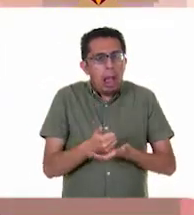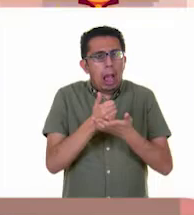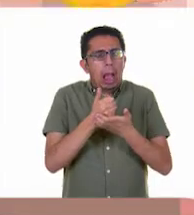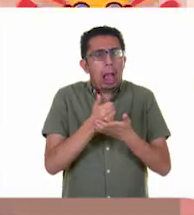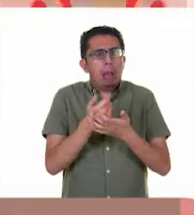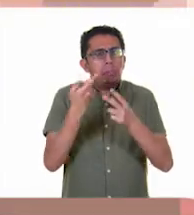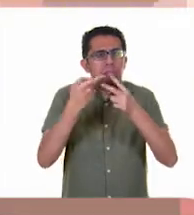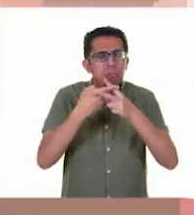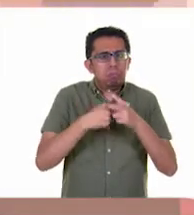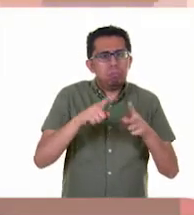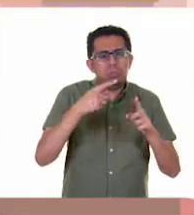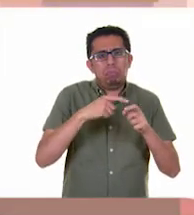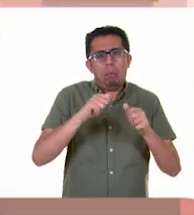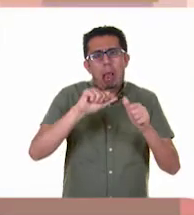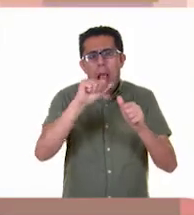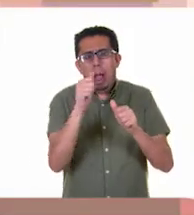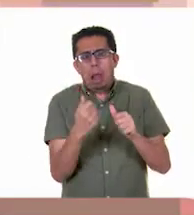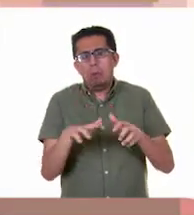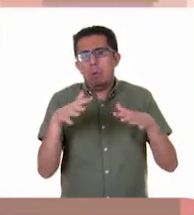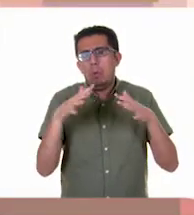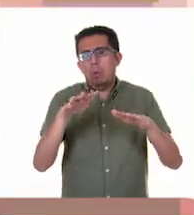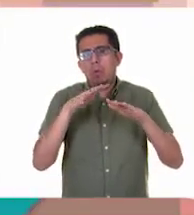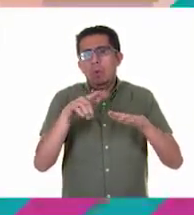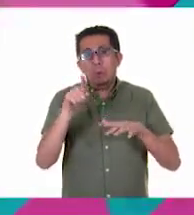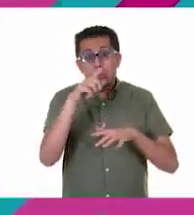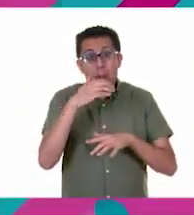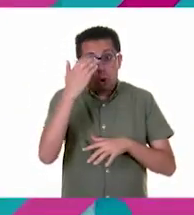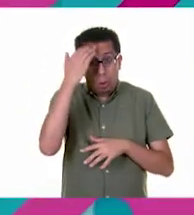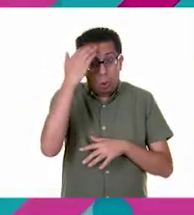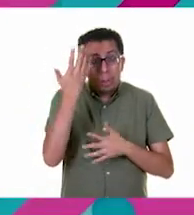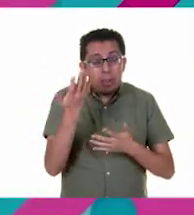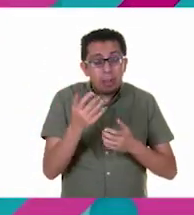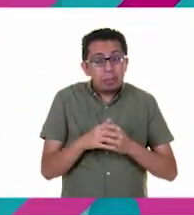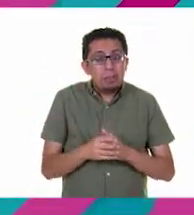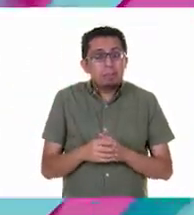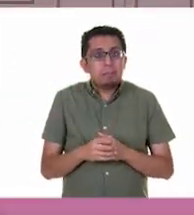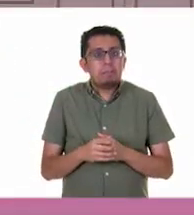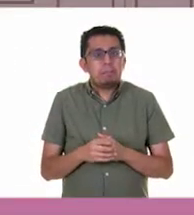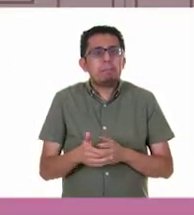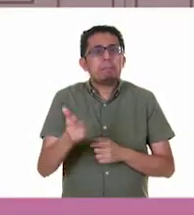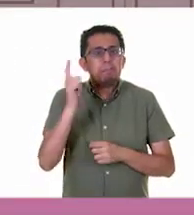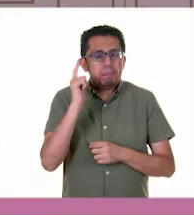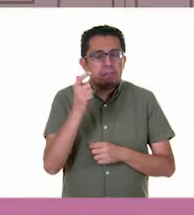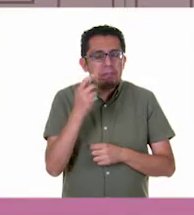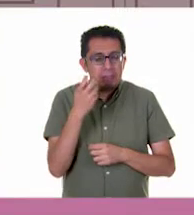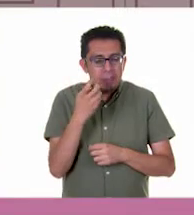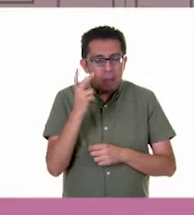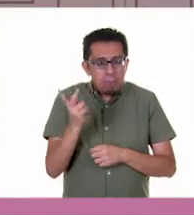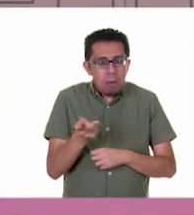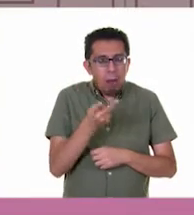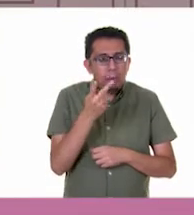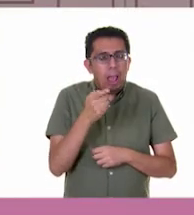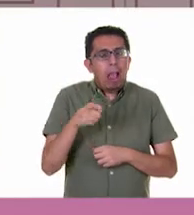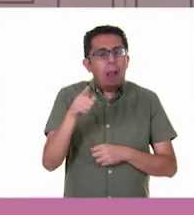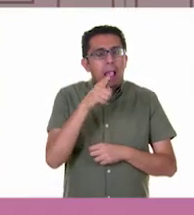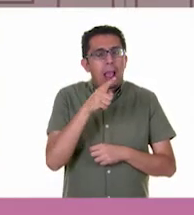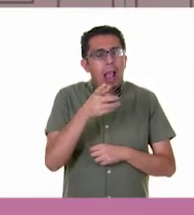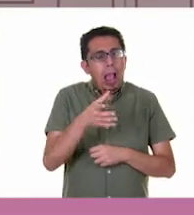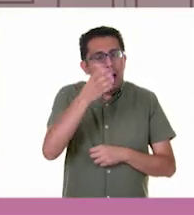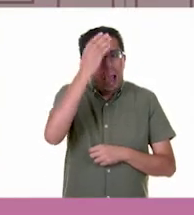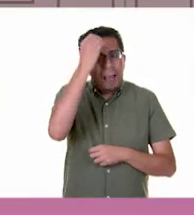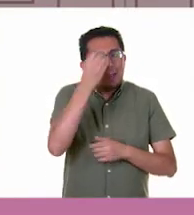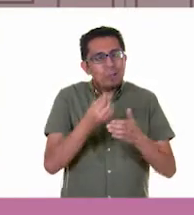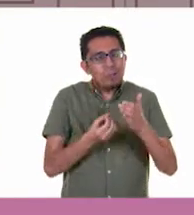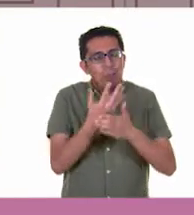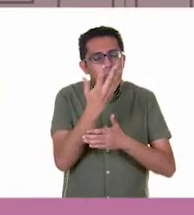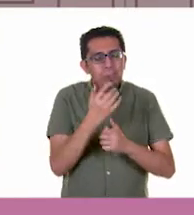de grandes obras de arte. ¿Conocen alguna? Esperamos que con la pregunta de hoy hayan adquirido un